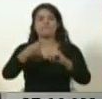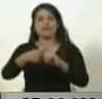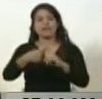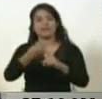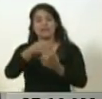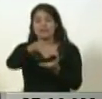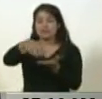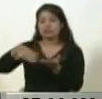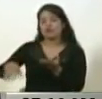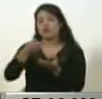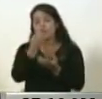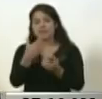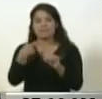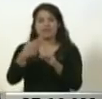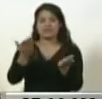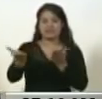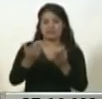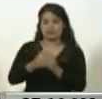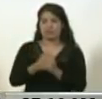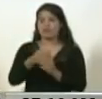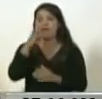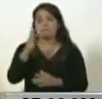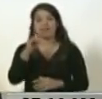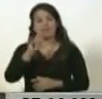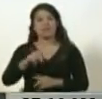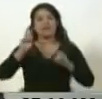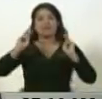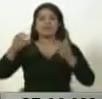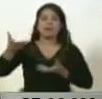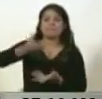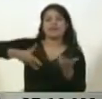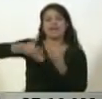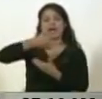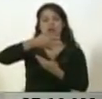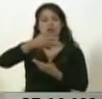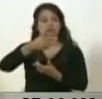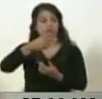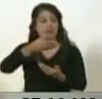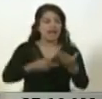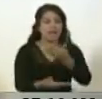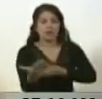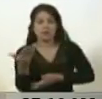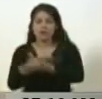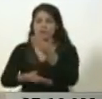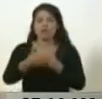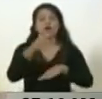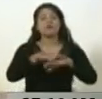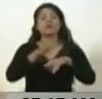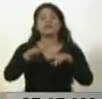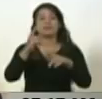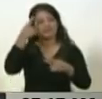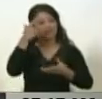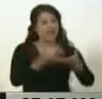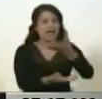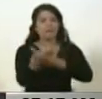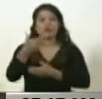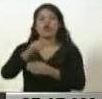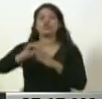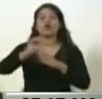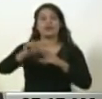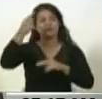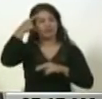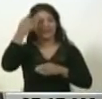pero también afectaciones sobre el mercado cambiario a través del dólar guarimbero, pero a su vez, como